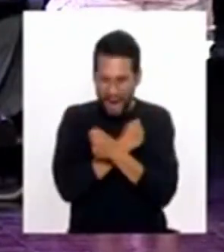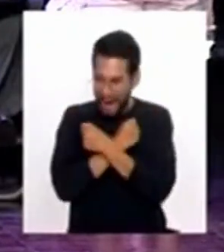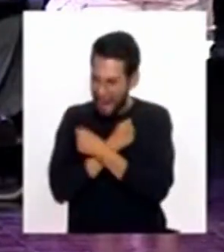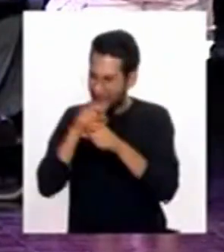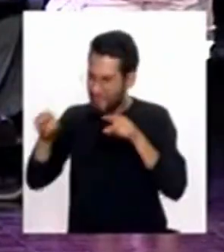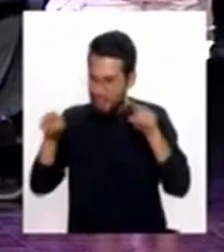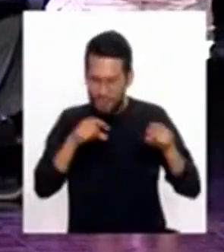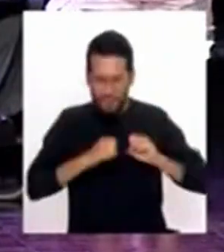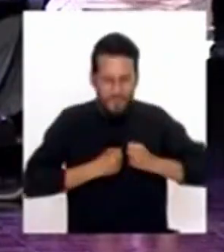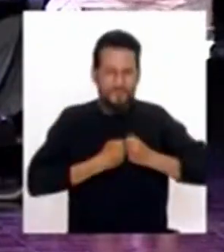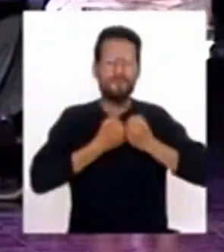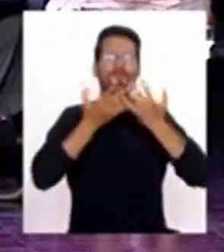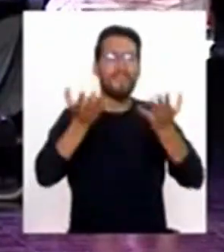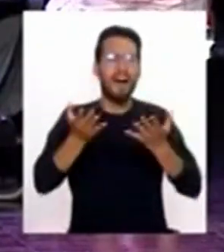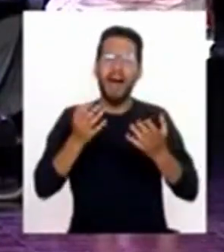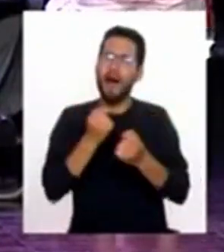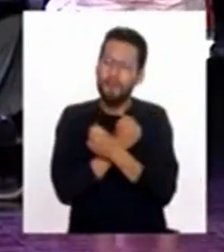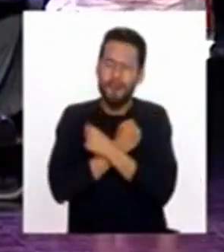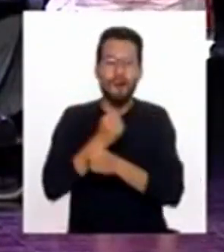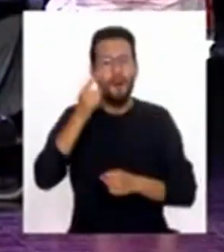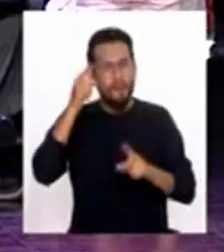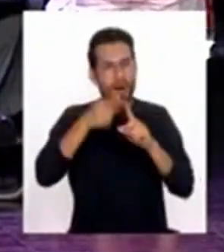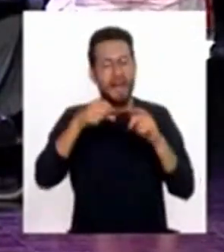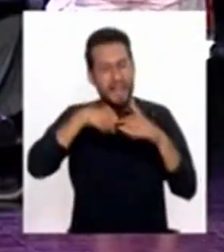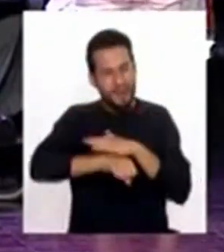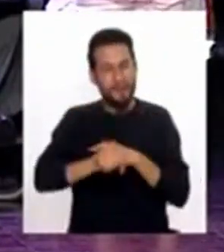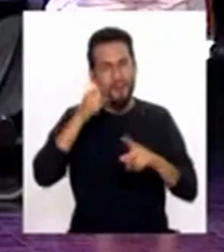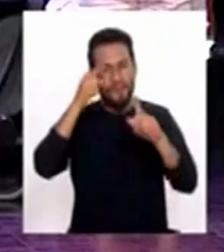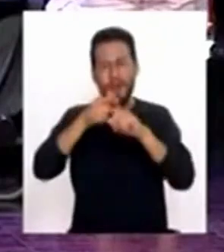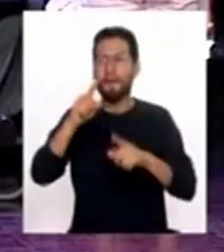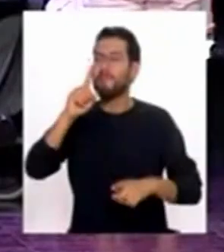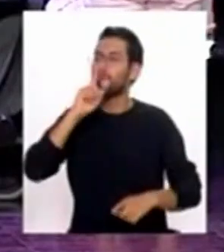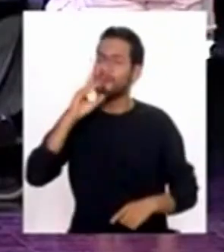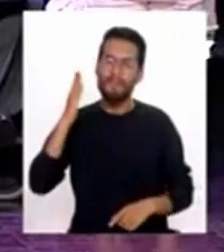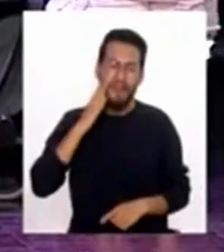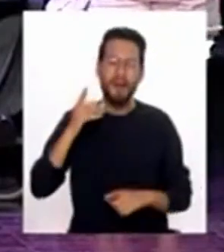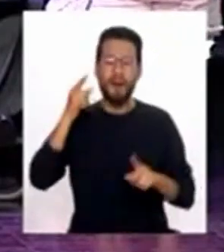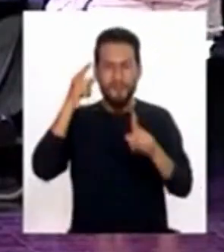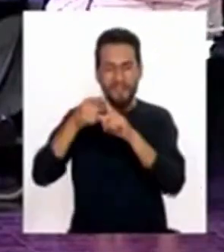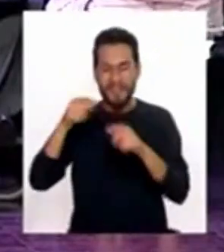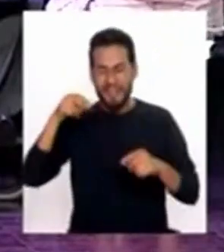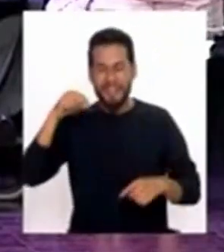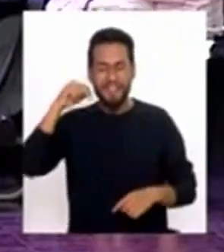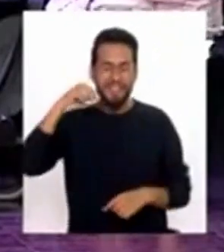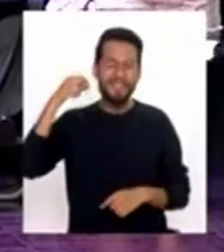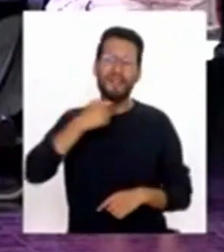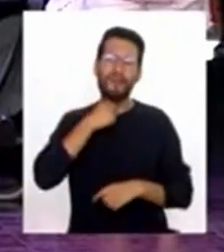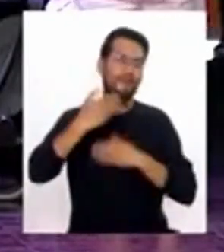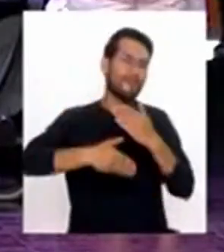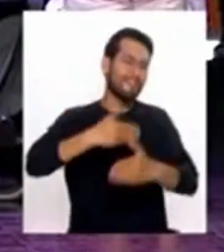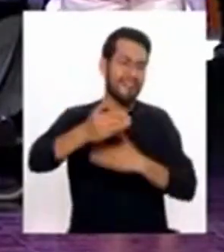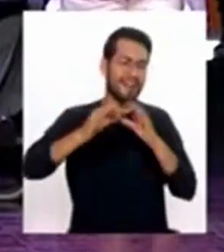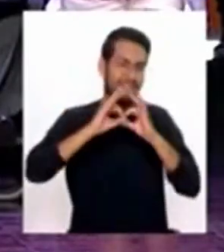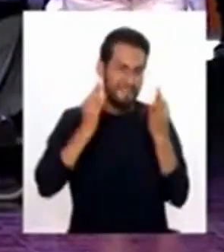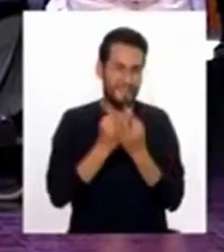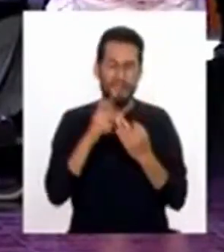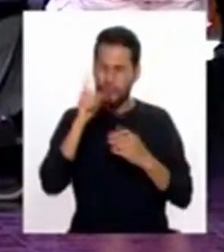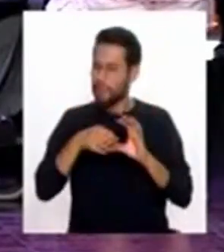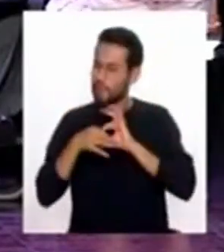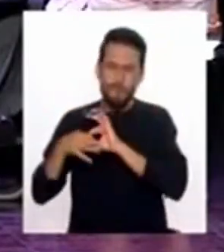hijos, por nuestros padres, por nuestros nietos, por todas nuestras familias,